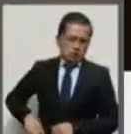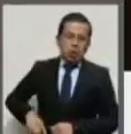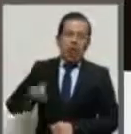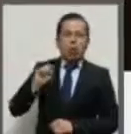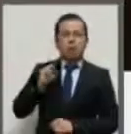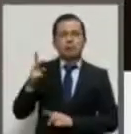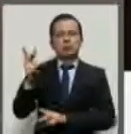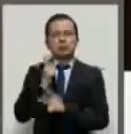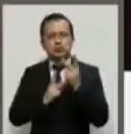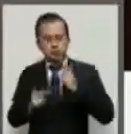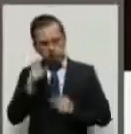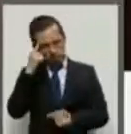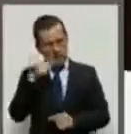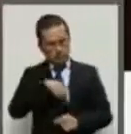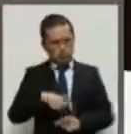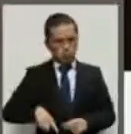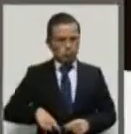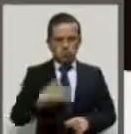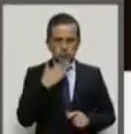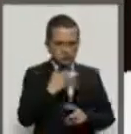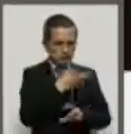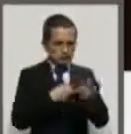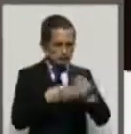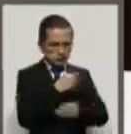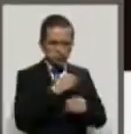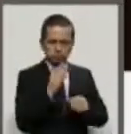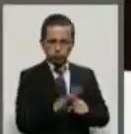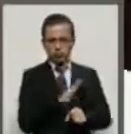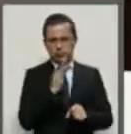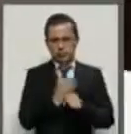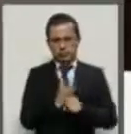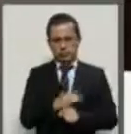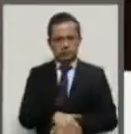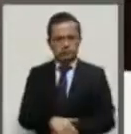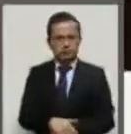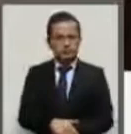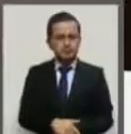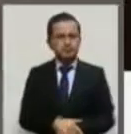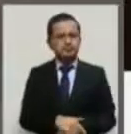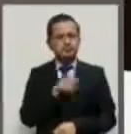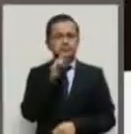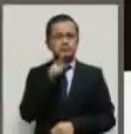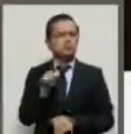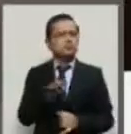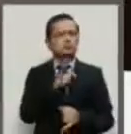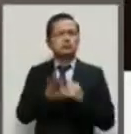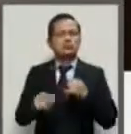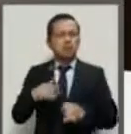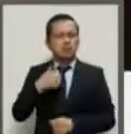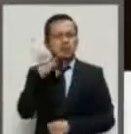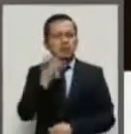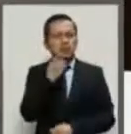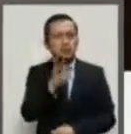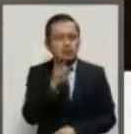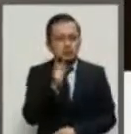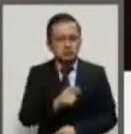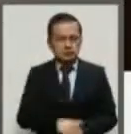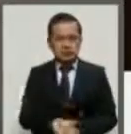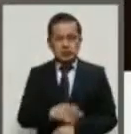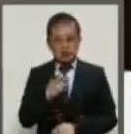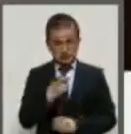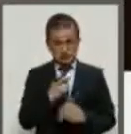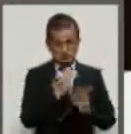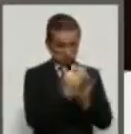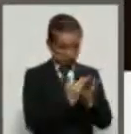liquidez que el gobierno requiere para operar. Por último, quiero señalar que la responsabilidad con que se elaboró el